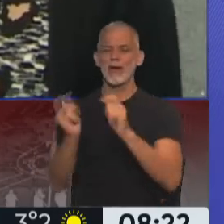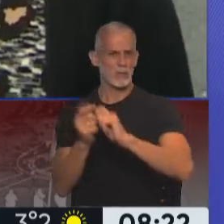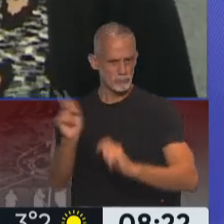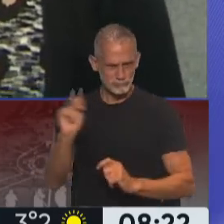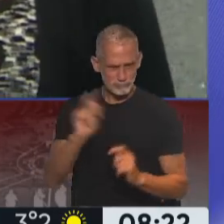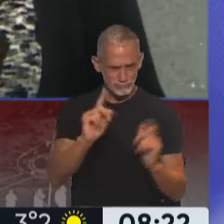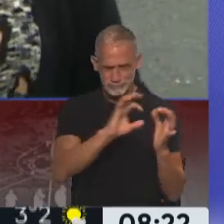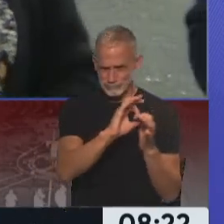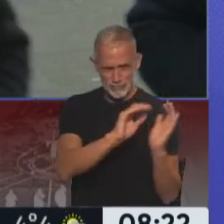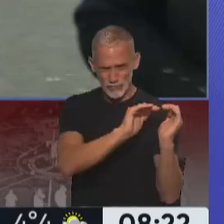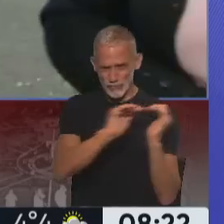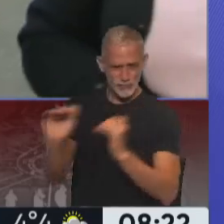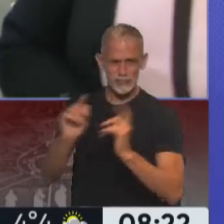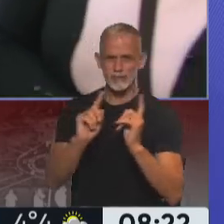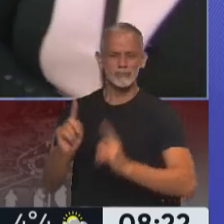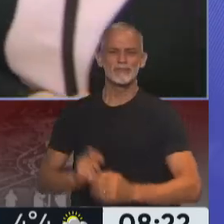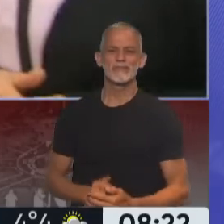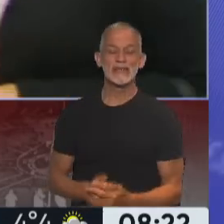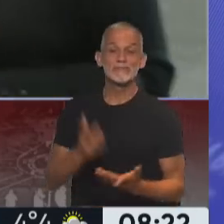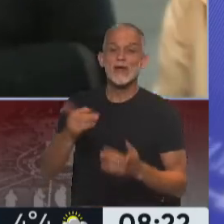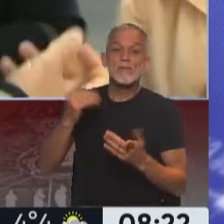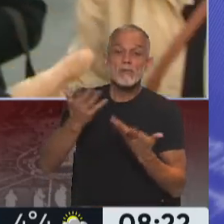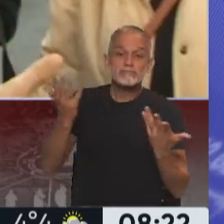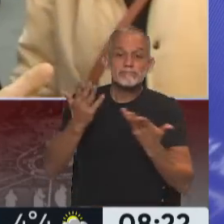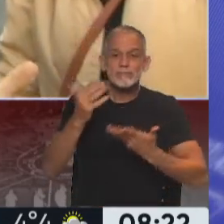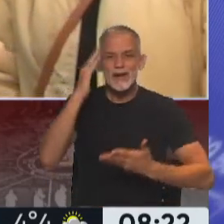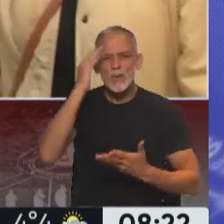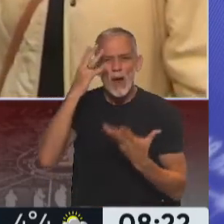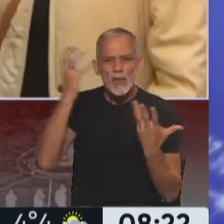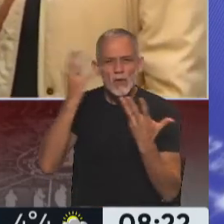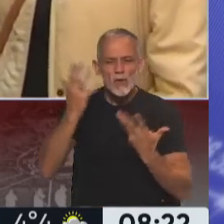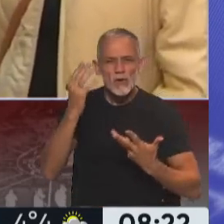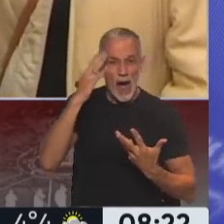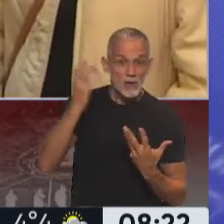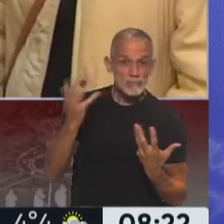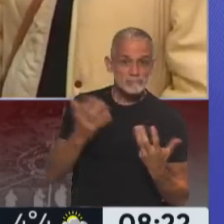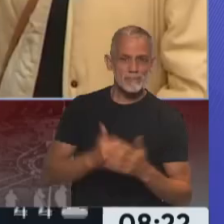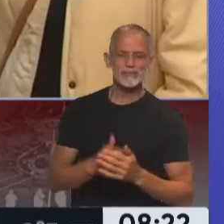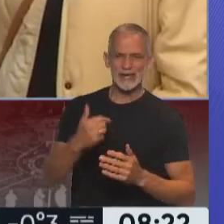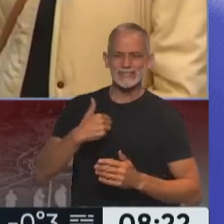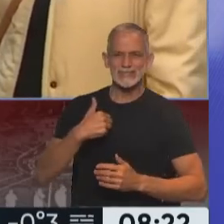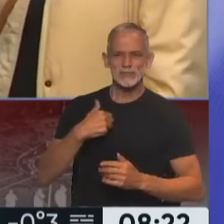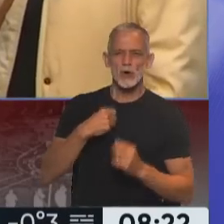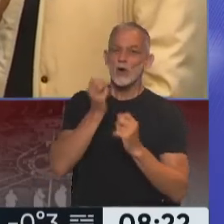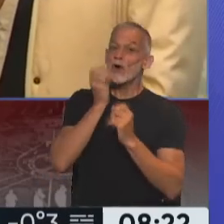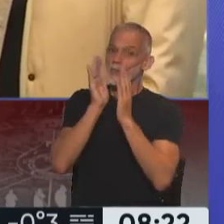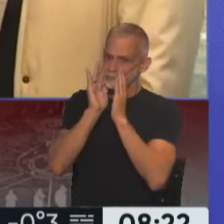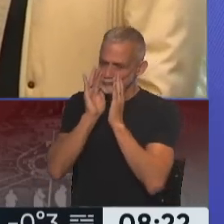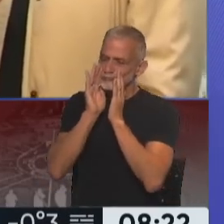igual. A ver, bueno, ¿y vos tenés algún recuerdo también? Algo que... Yo me he confesado con